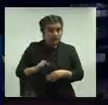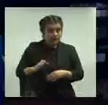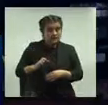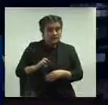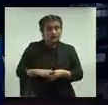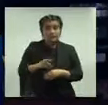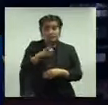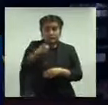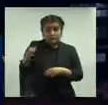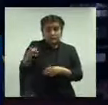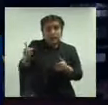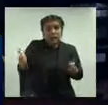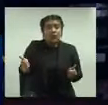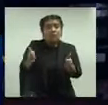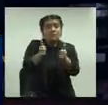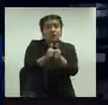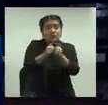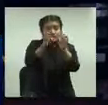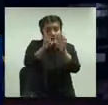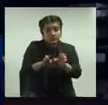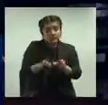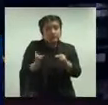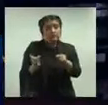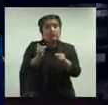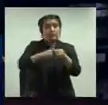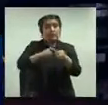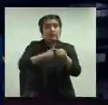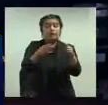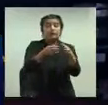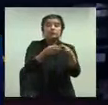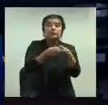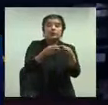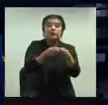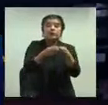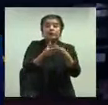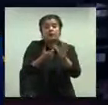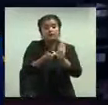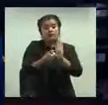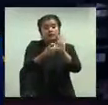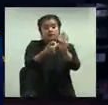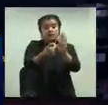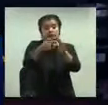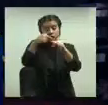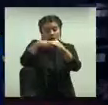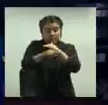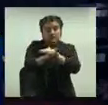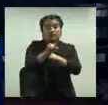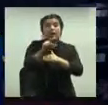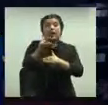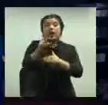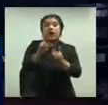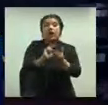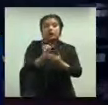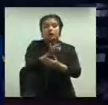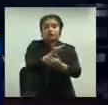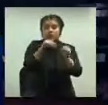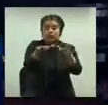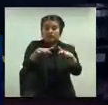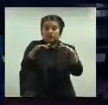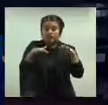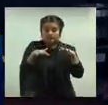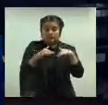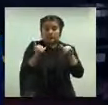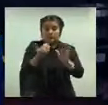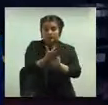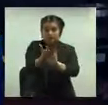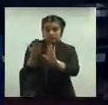Paz acompañar a los integrantes de la Comisión de Postulación en su ingreso al hemiciclo parlamentario frente